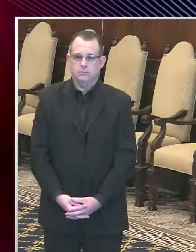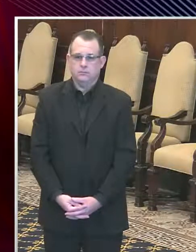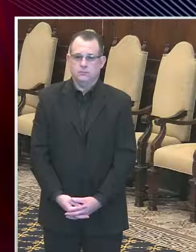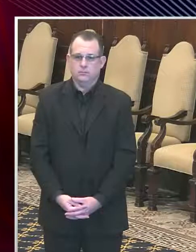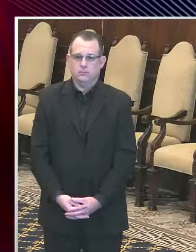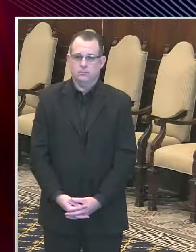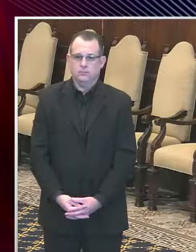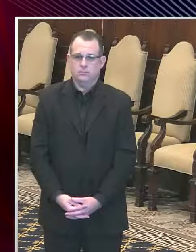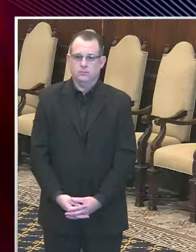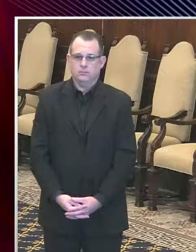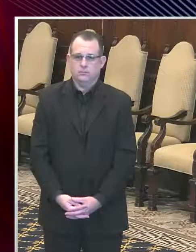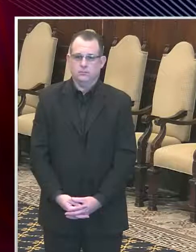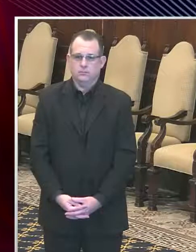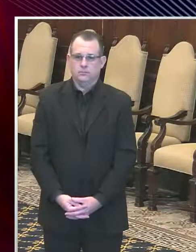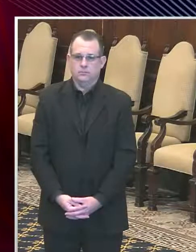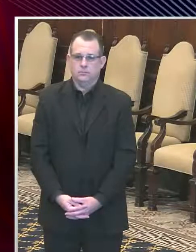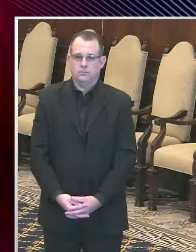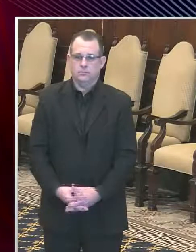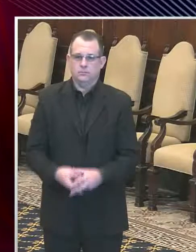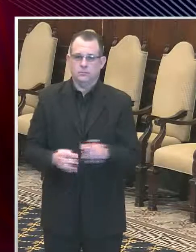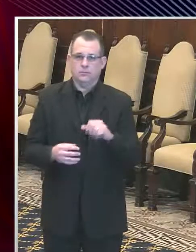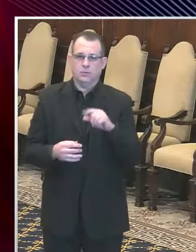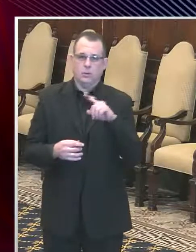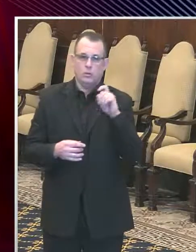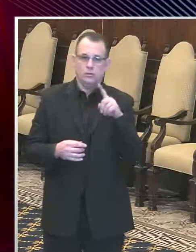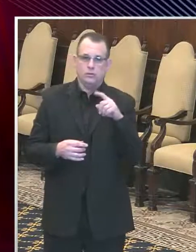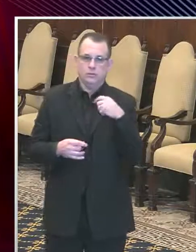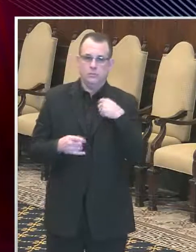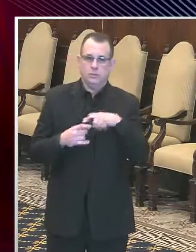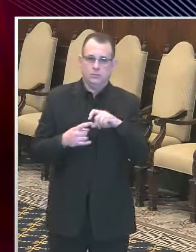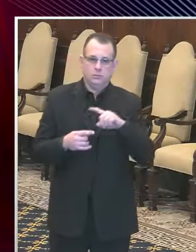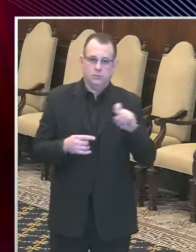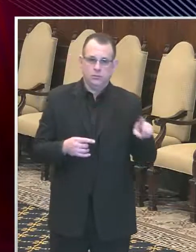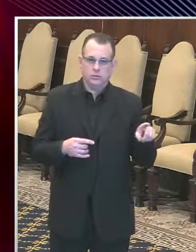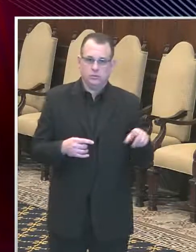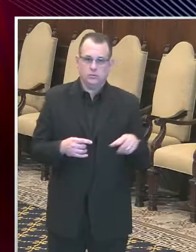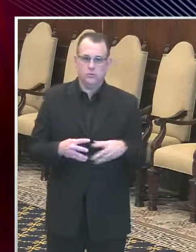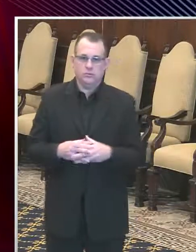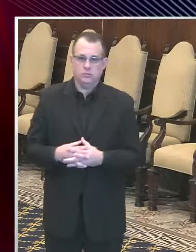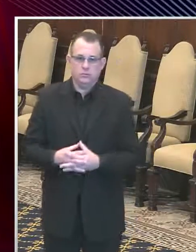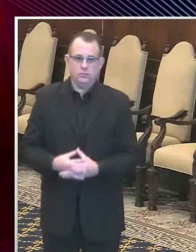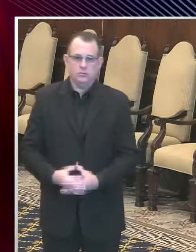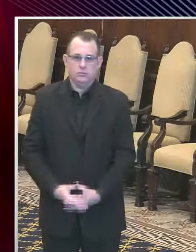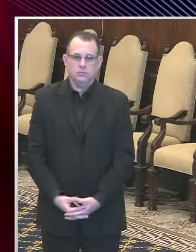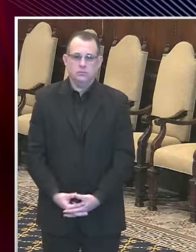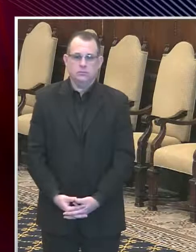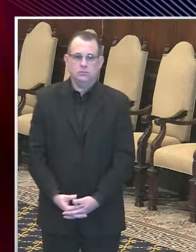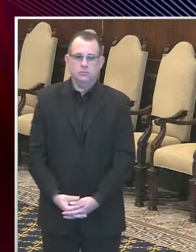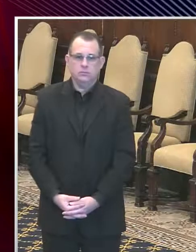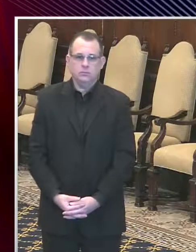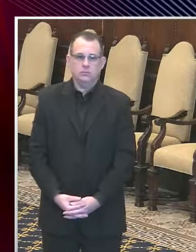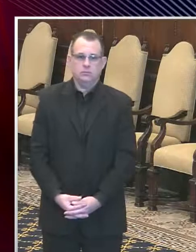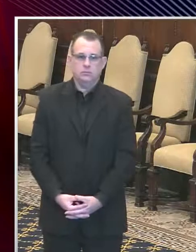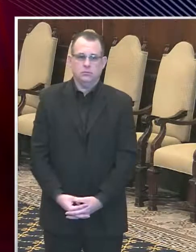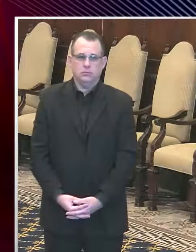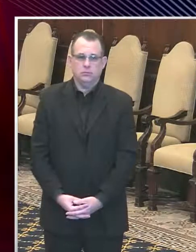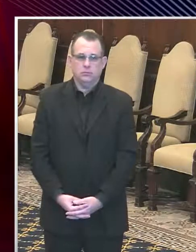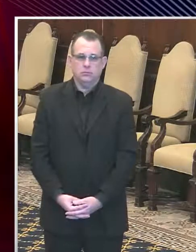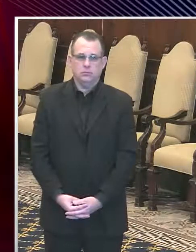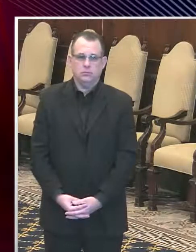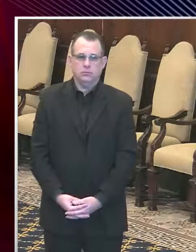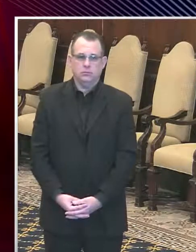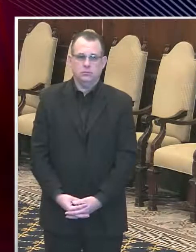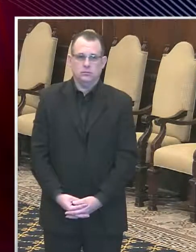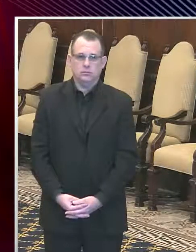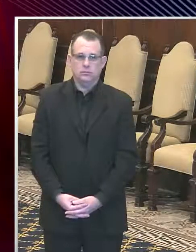Ahora mismo, ¿cuántos exámenes hay disponibles en Filadelfia para las personas poderse hacerse el examen de COVID-19? Y en cuanto al hecho de